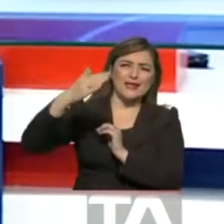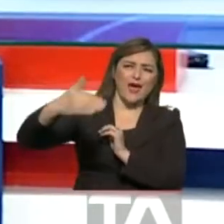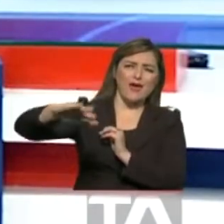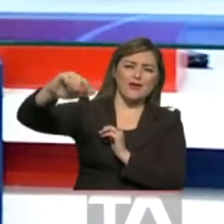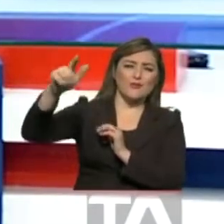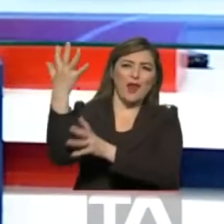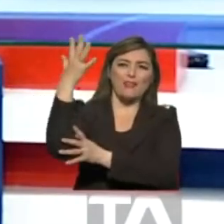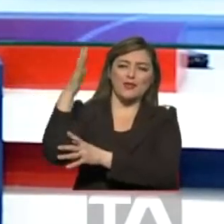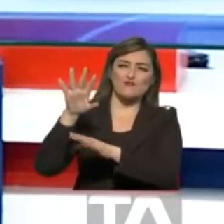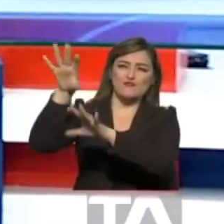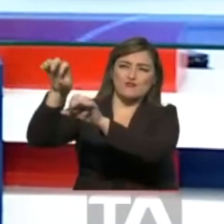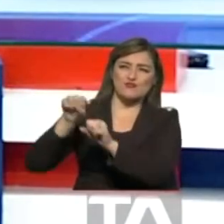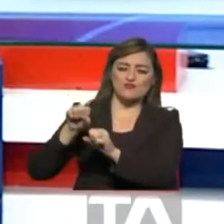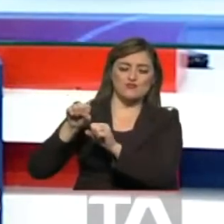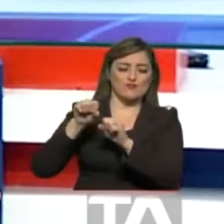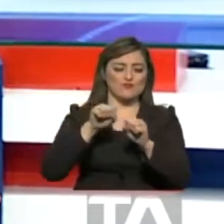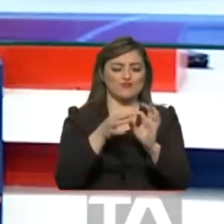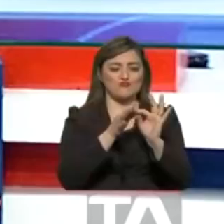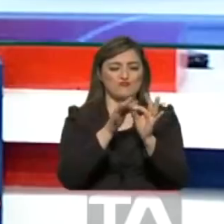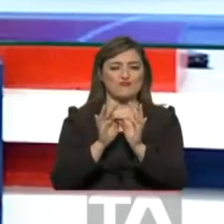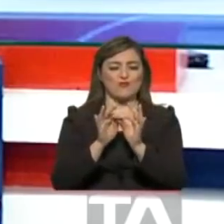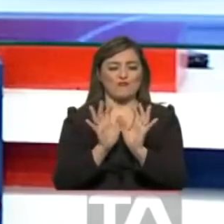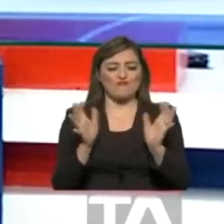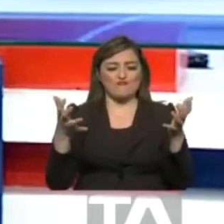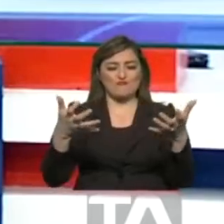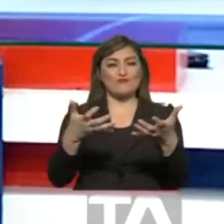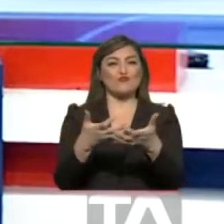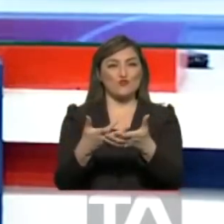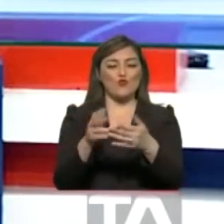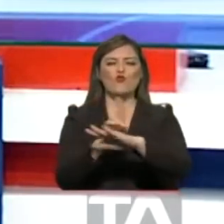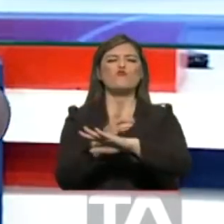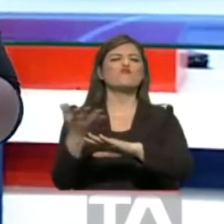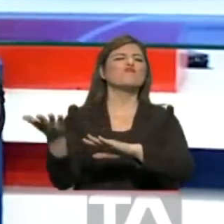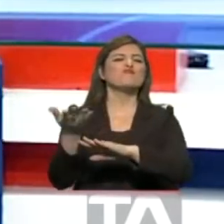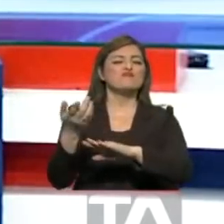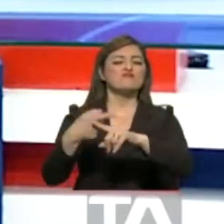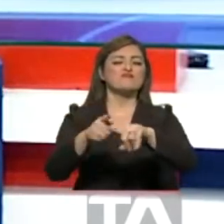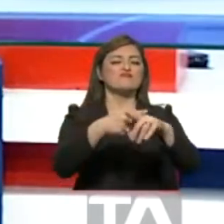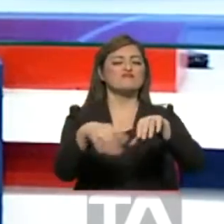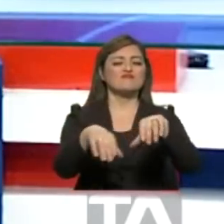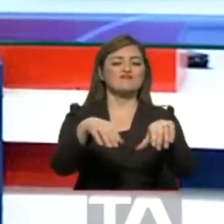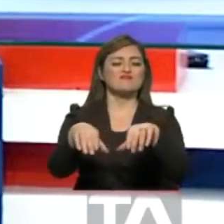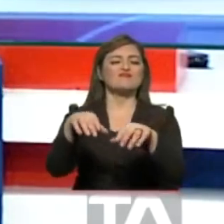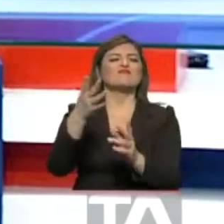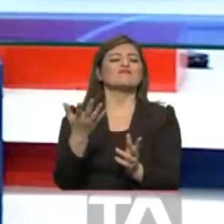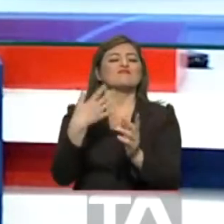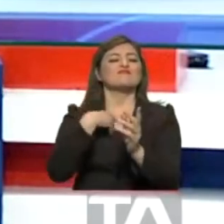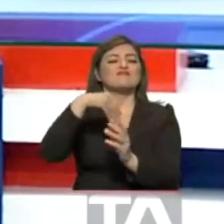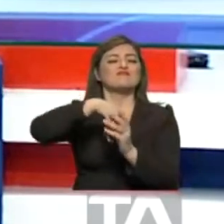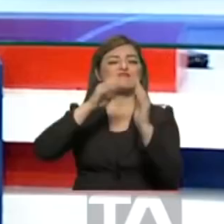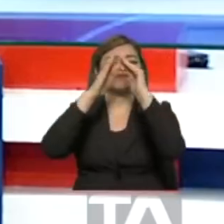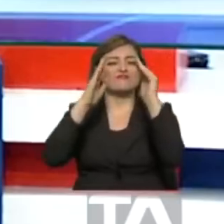A sus 89 años sigue elaborando estos recipientes que por décadas han sido utilizados en diversas actividades, especialmente en hogares